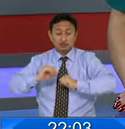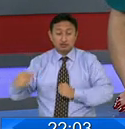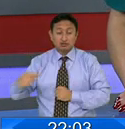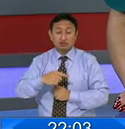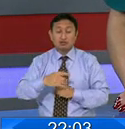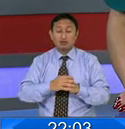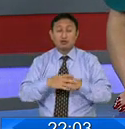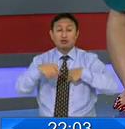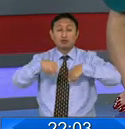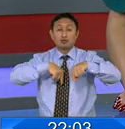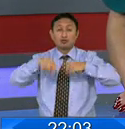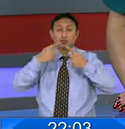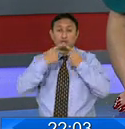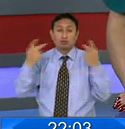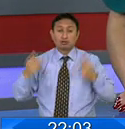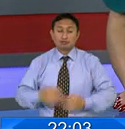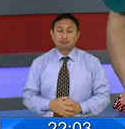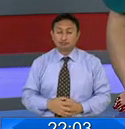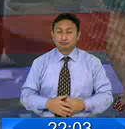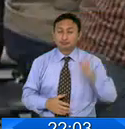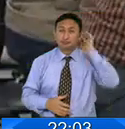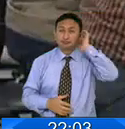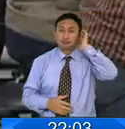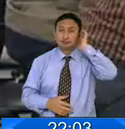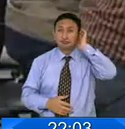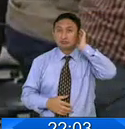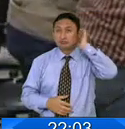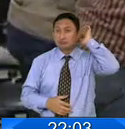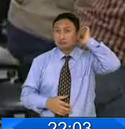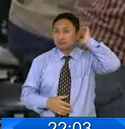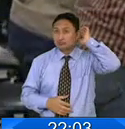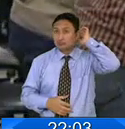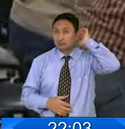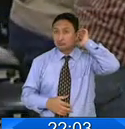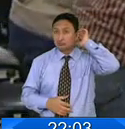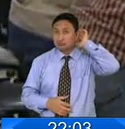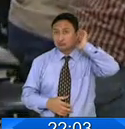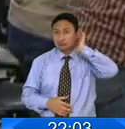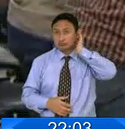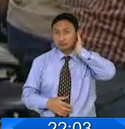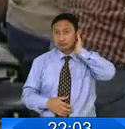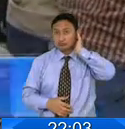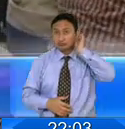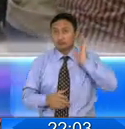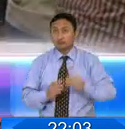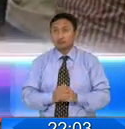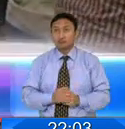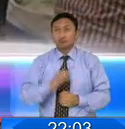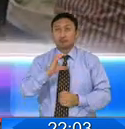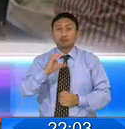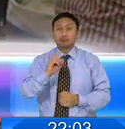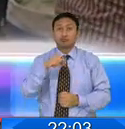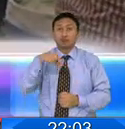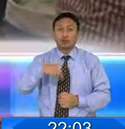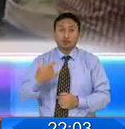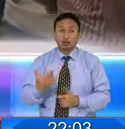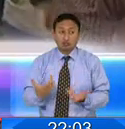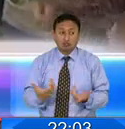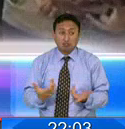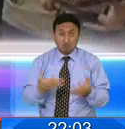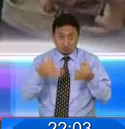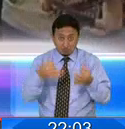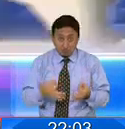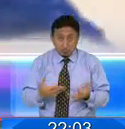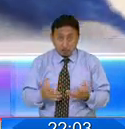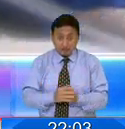la transportación pública. Señores, buen día. En el COE cantonal aún no tienen la confirmación